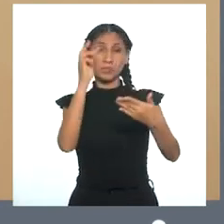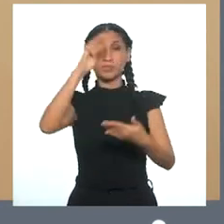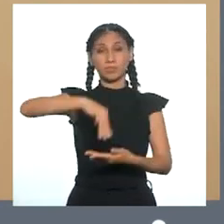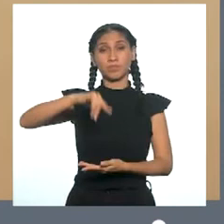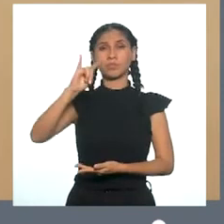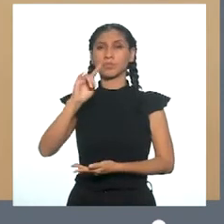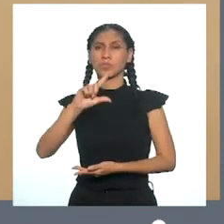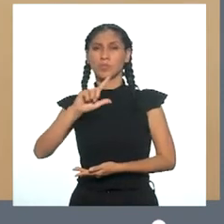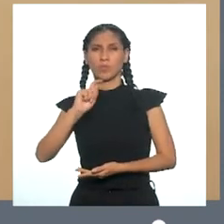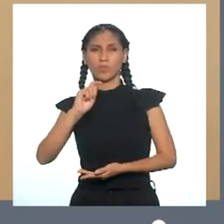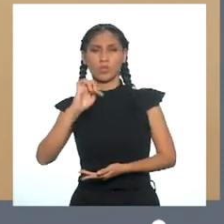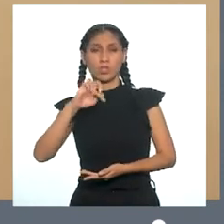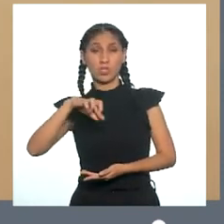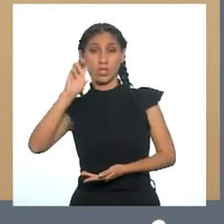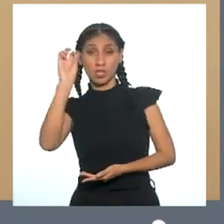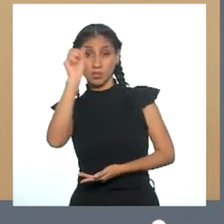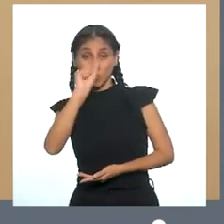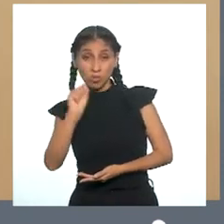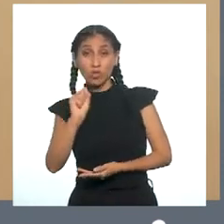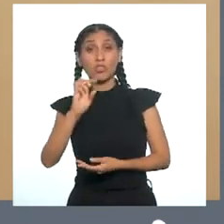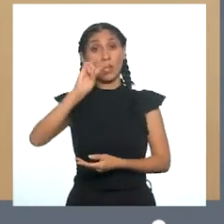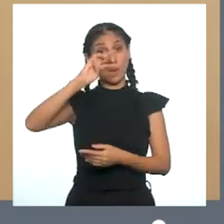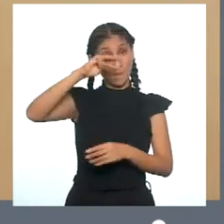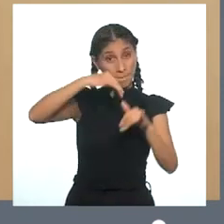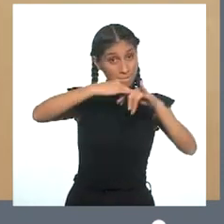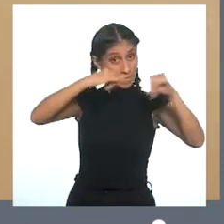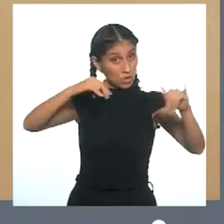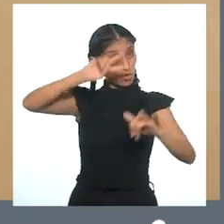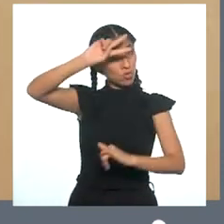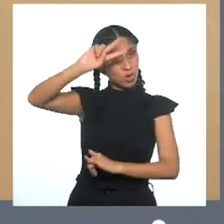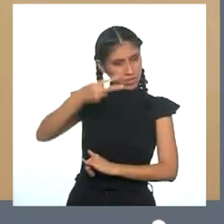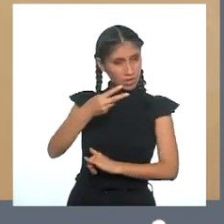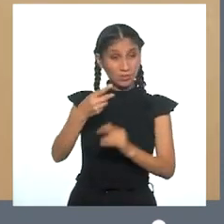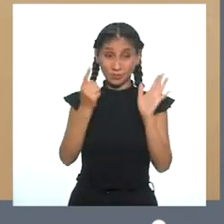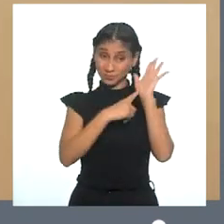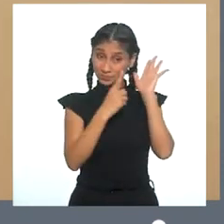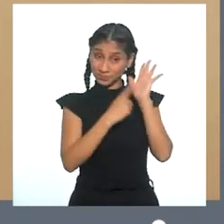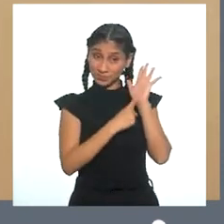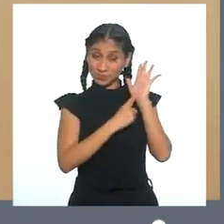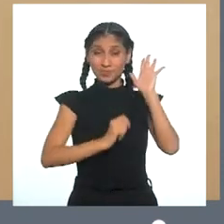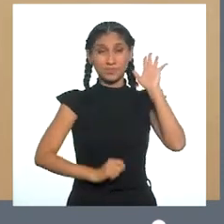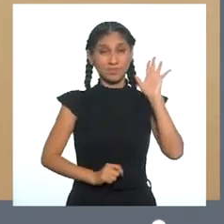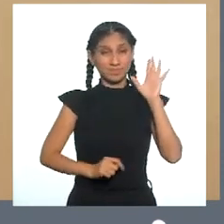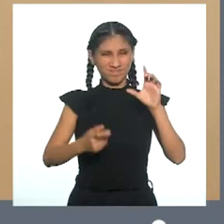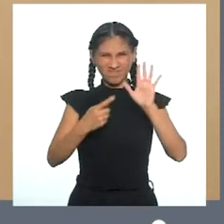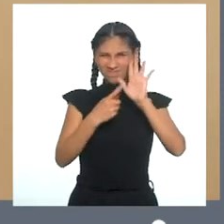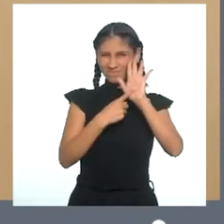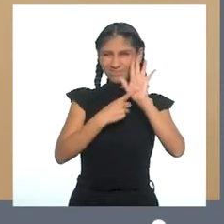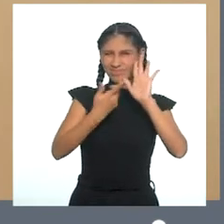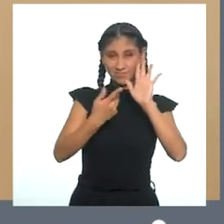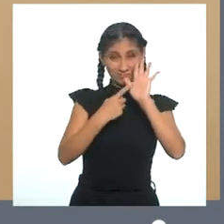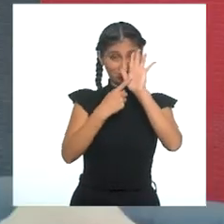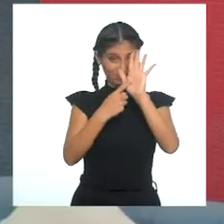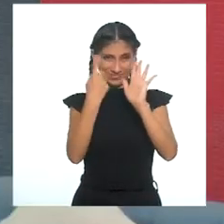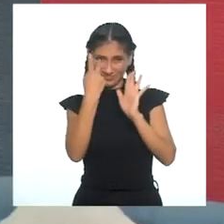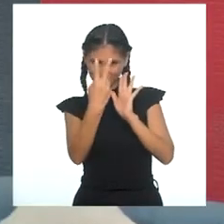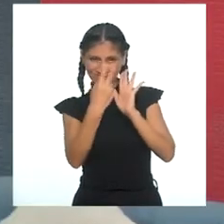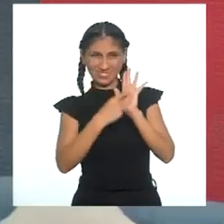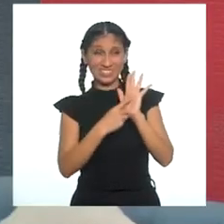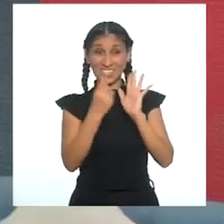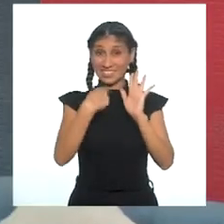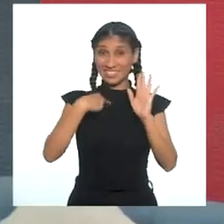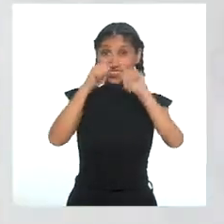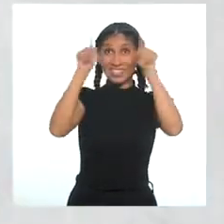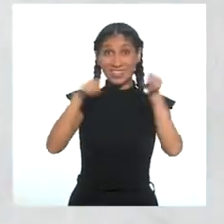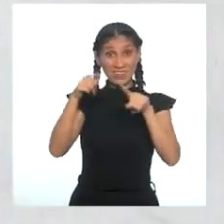metro cuadrado respectivamente. Esta tabla que tengo aquí muestra alguno de ellos. ¡Esa es la tabla